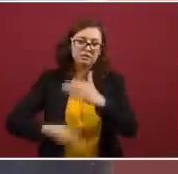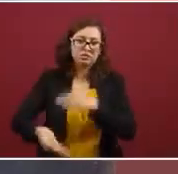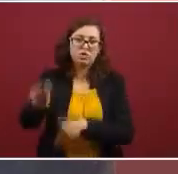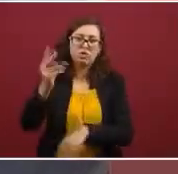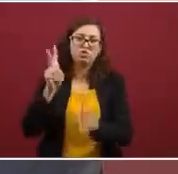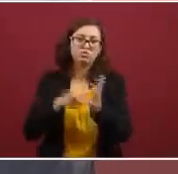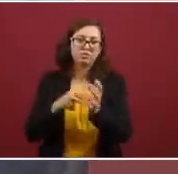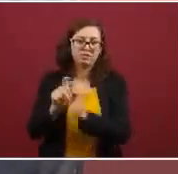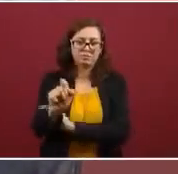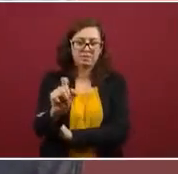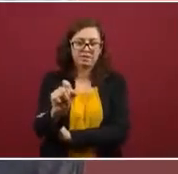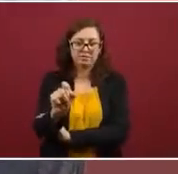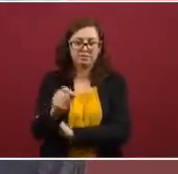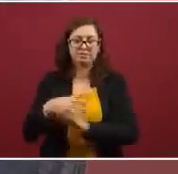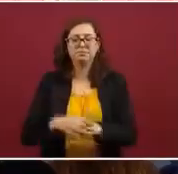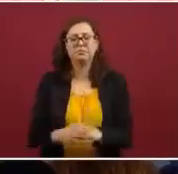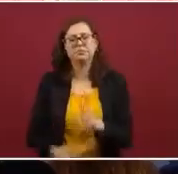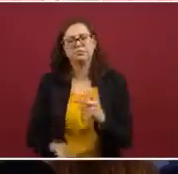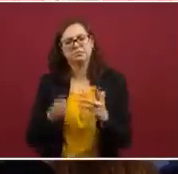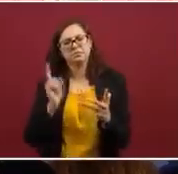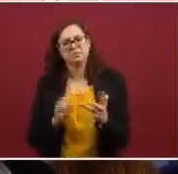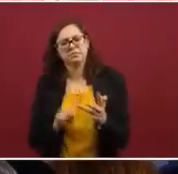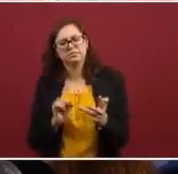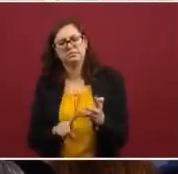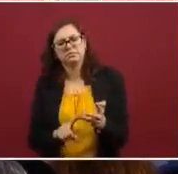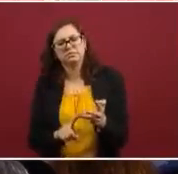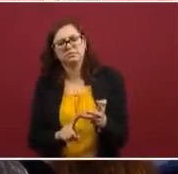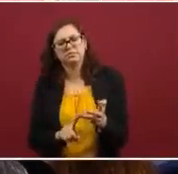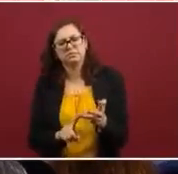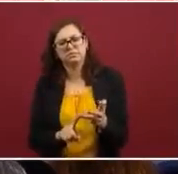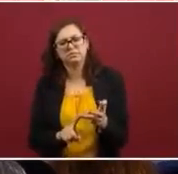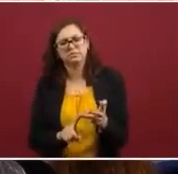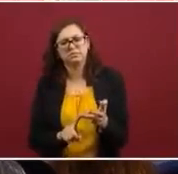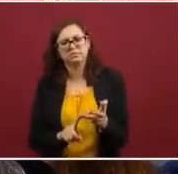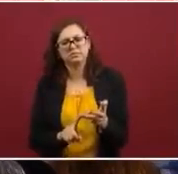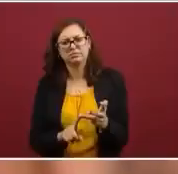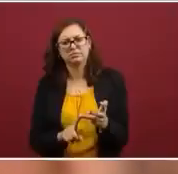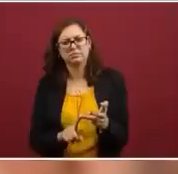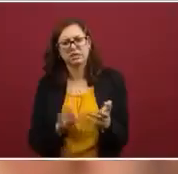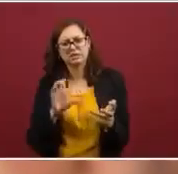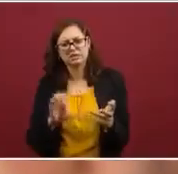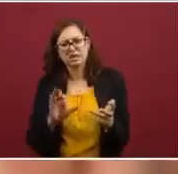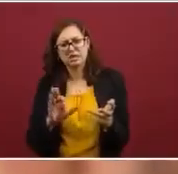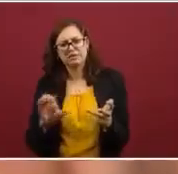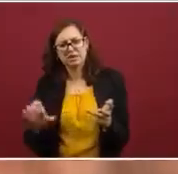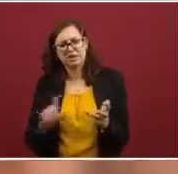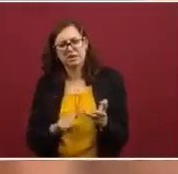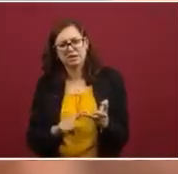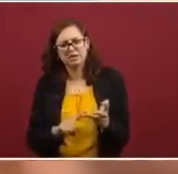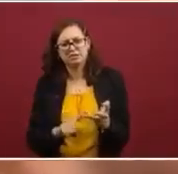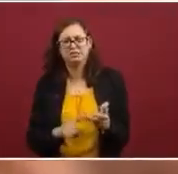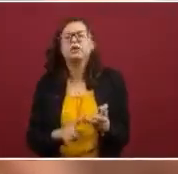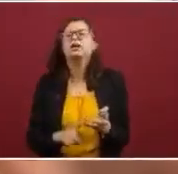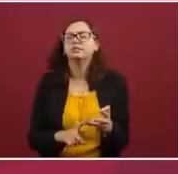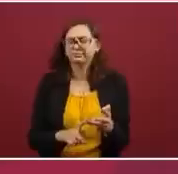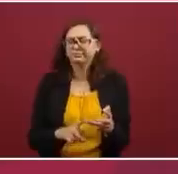próximo. Y lo tercero, financiamiento de deuda de la CFE, que volverá a ser en pidiegas. Sí,